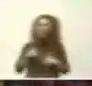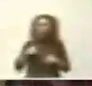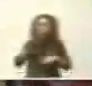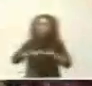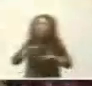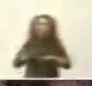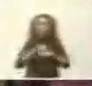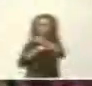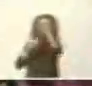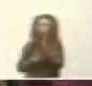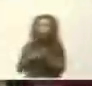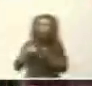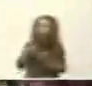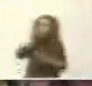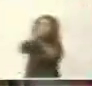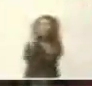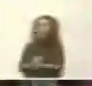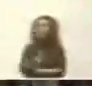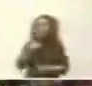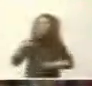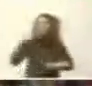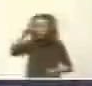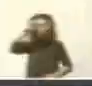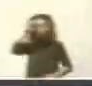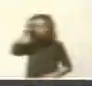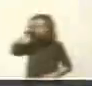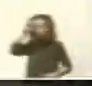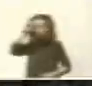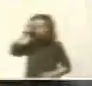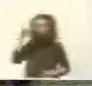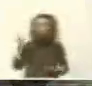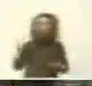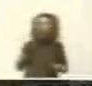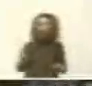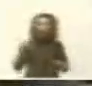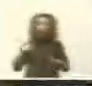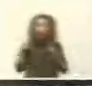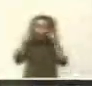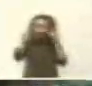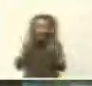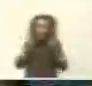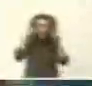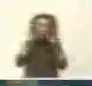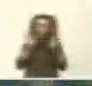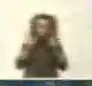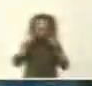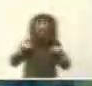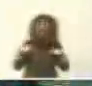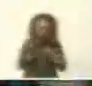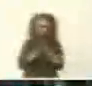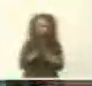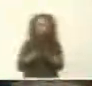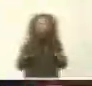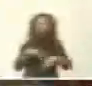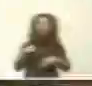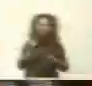la dichosa letra me tiene agobiado. Ya la escribiré cuando esté concentrado, por más que lo intento no estoy motivado. Escribo